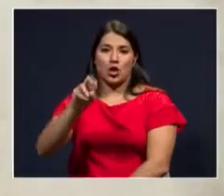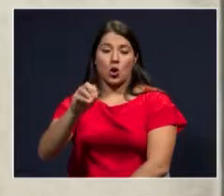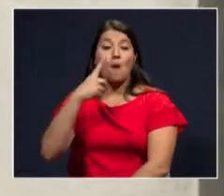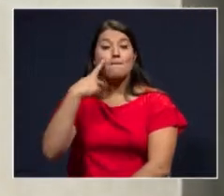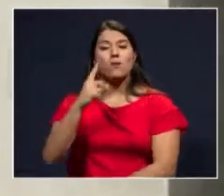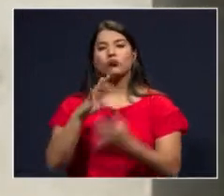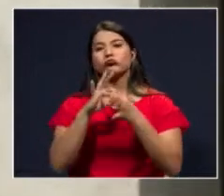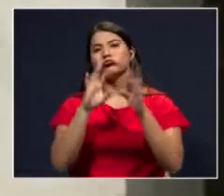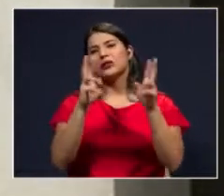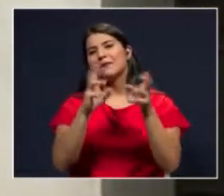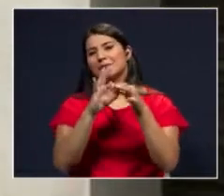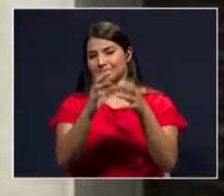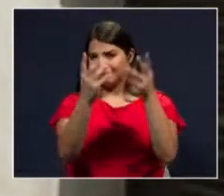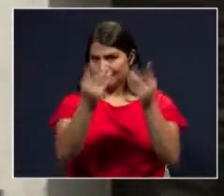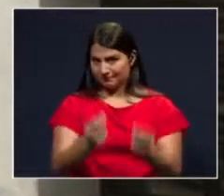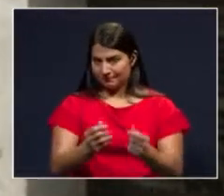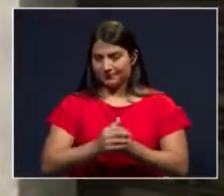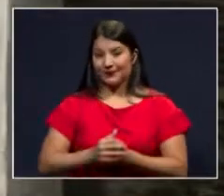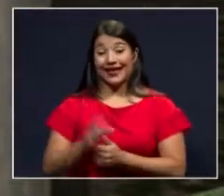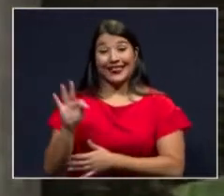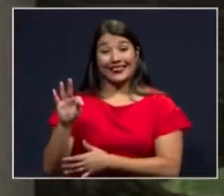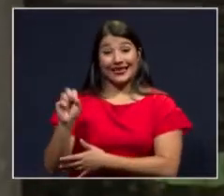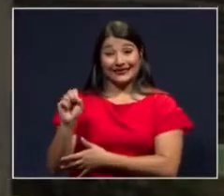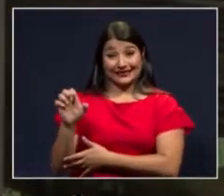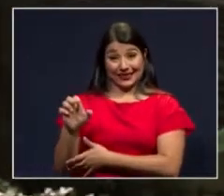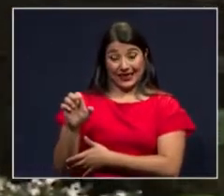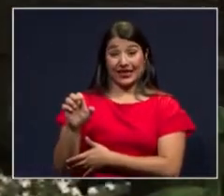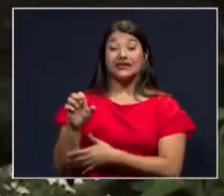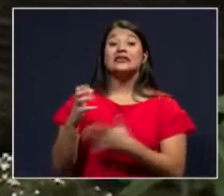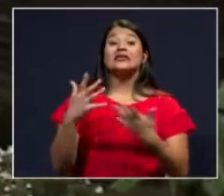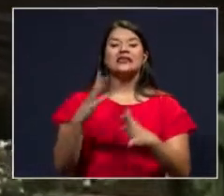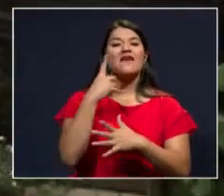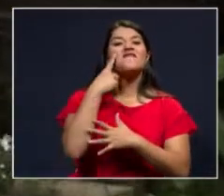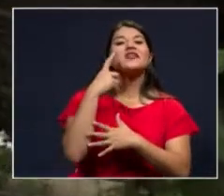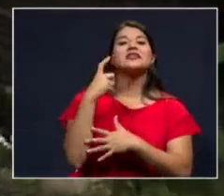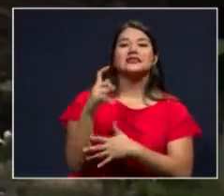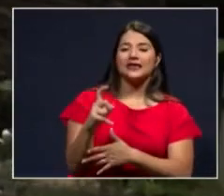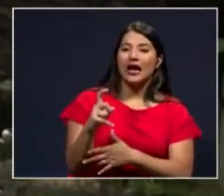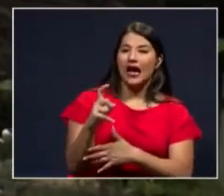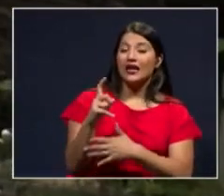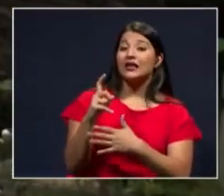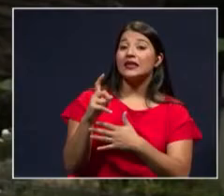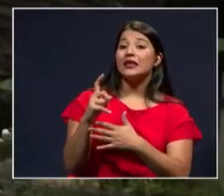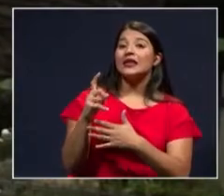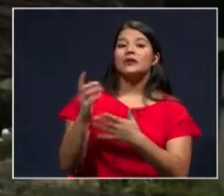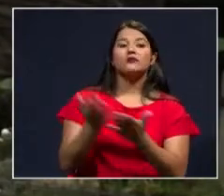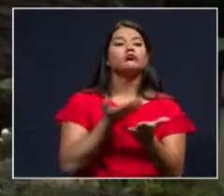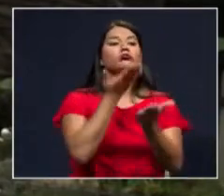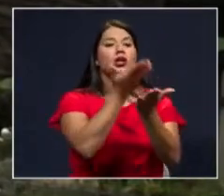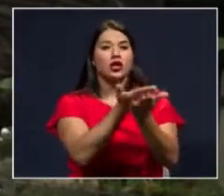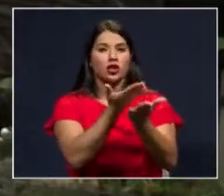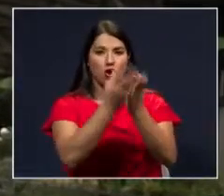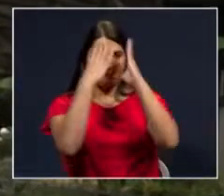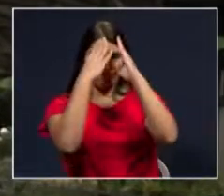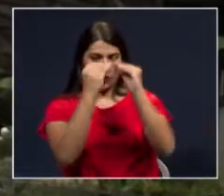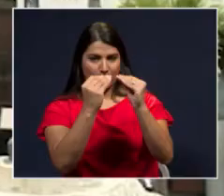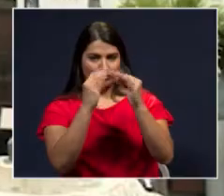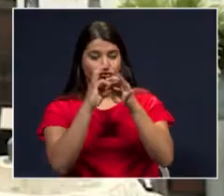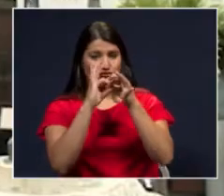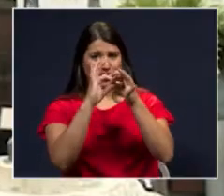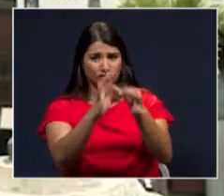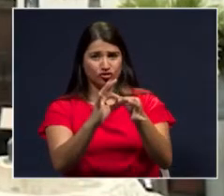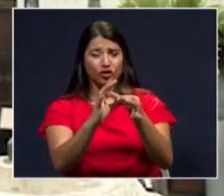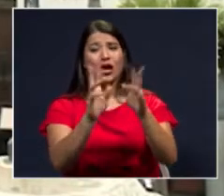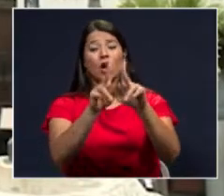El Tribunal Supremo de Elecciones afirmó que por solicitud de la Fiscalía de Probidad se le remitió un informe ante una posible estructura paralela